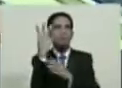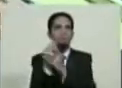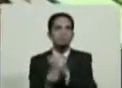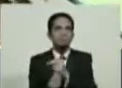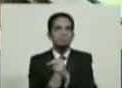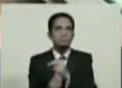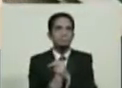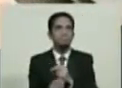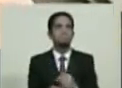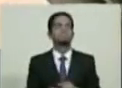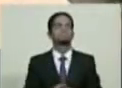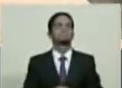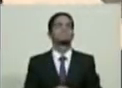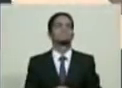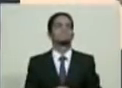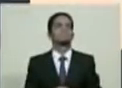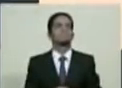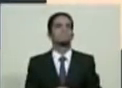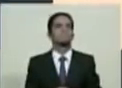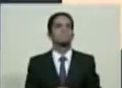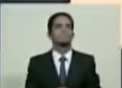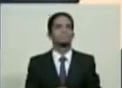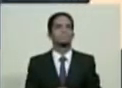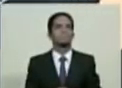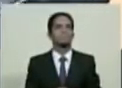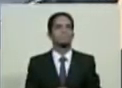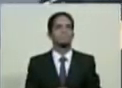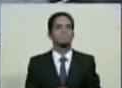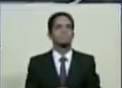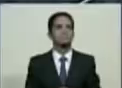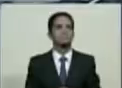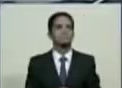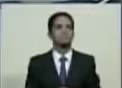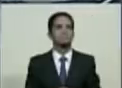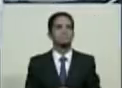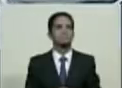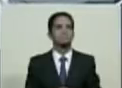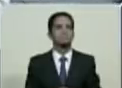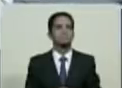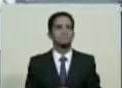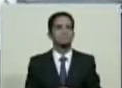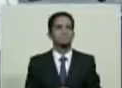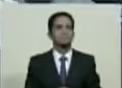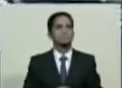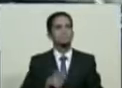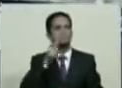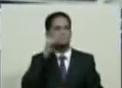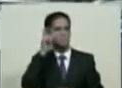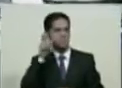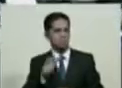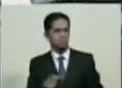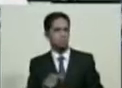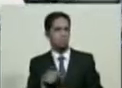Leobaldo Enrique Pachurio, quien es cooperador y tenía oculto el material en su casa.